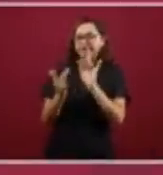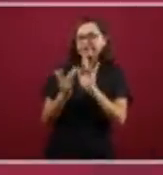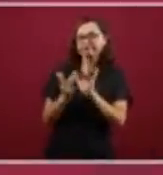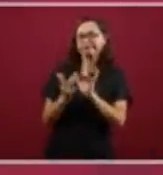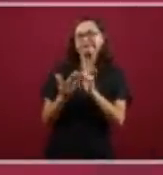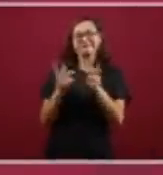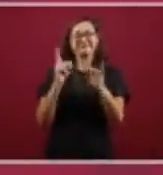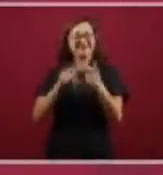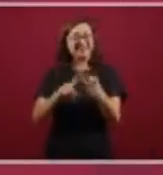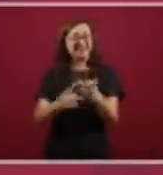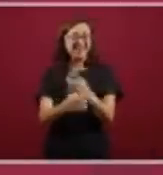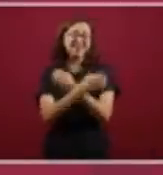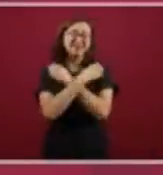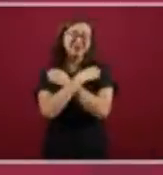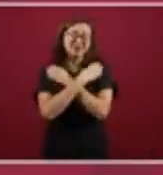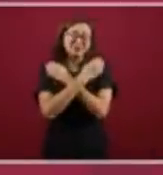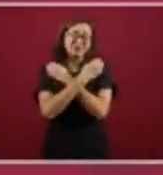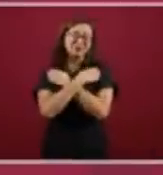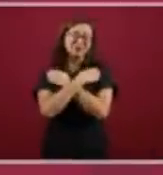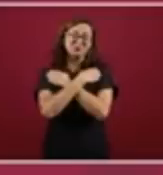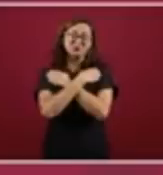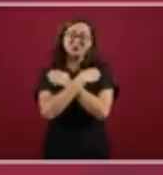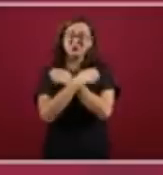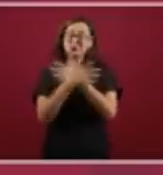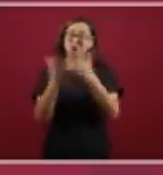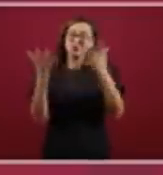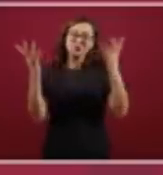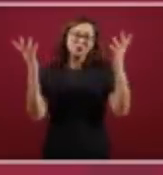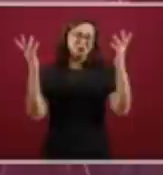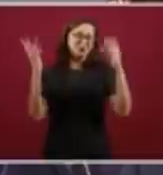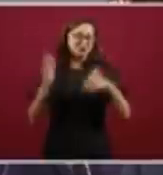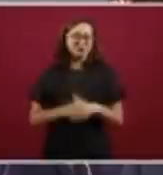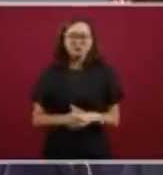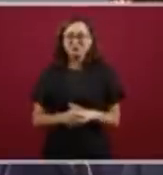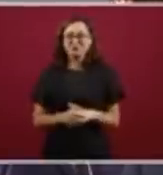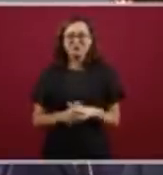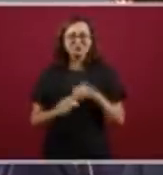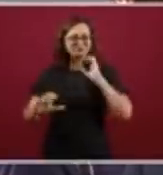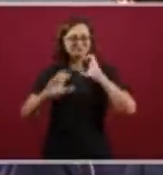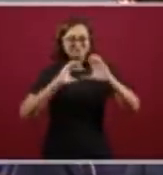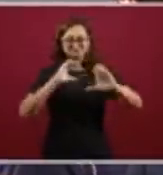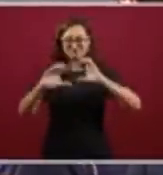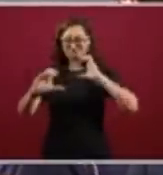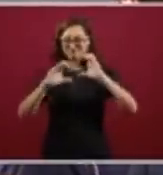La educación, ¿sí? Bueno, la comunicación